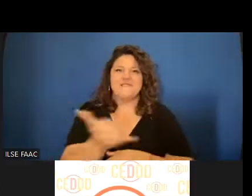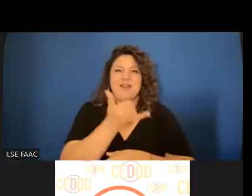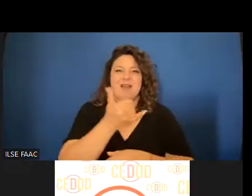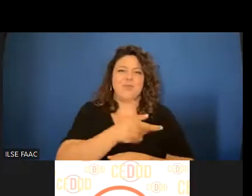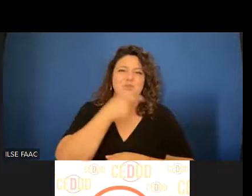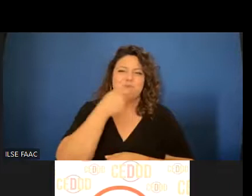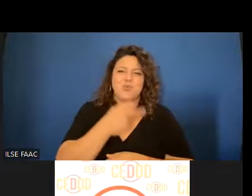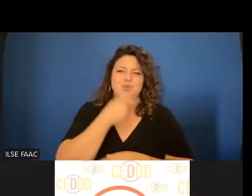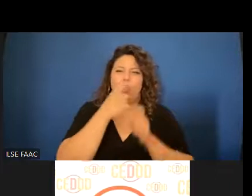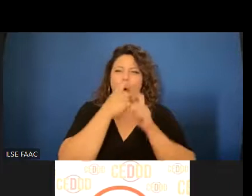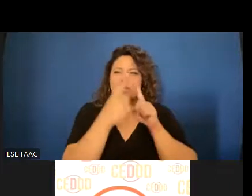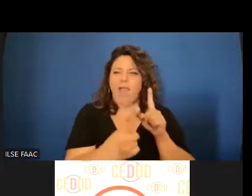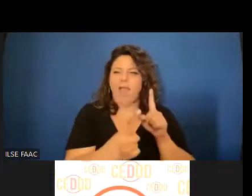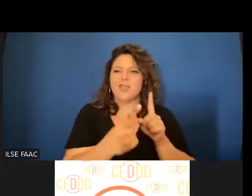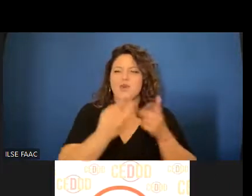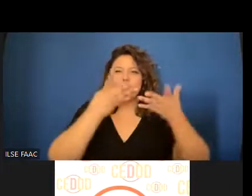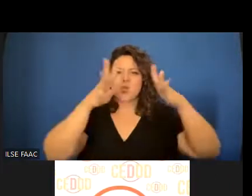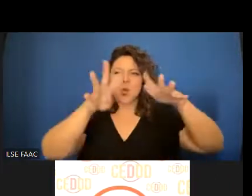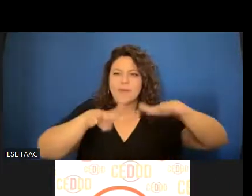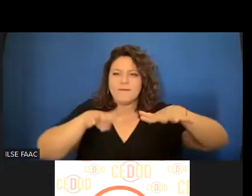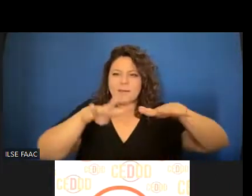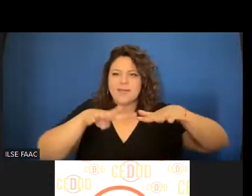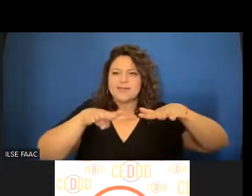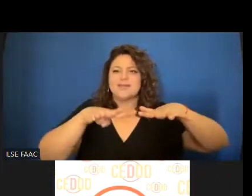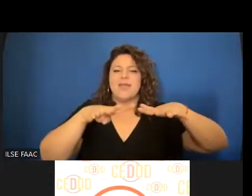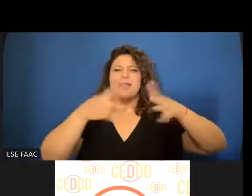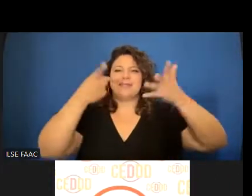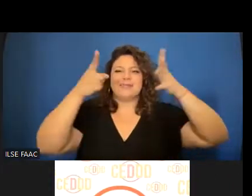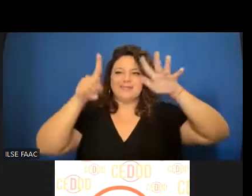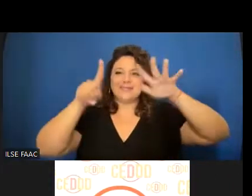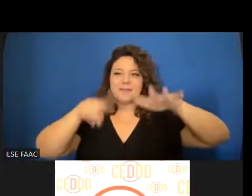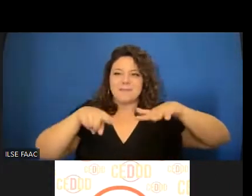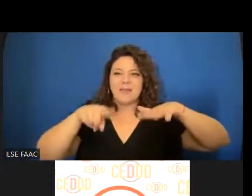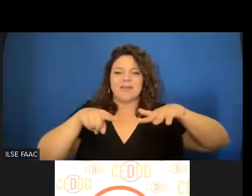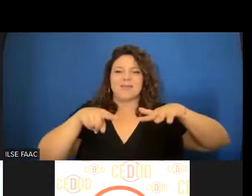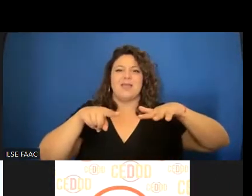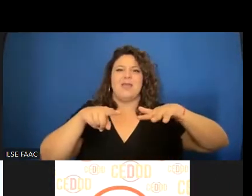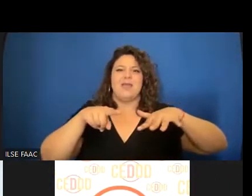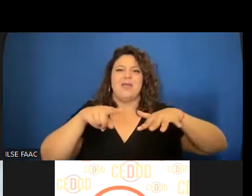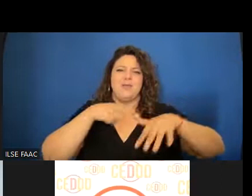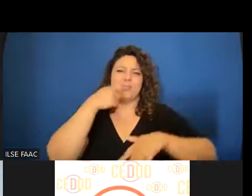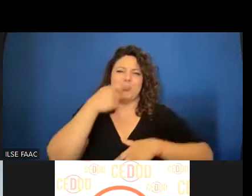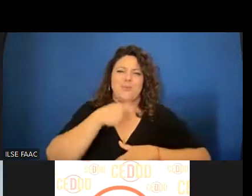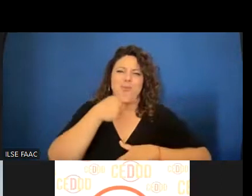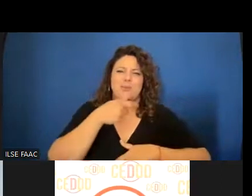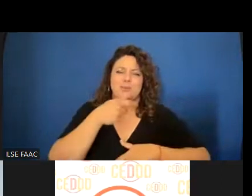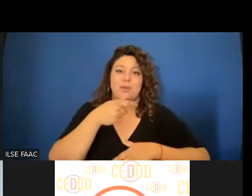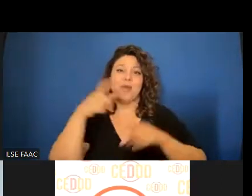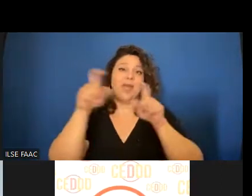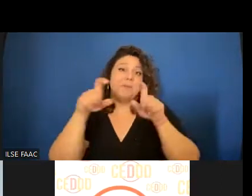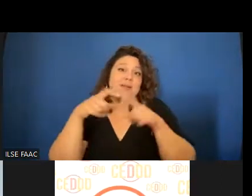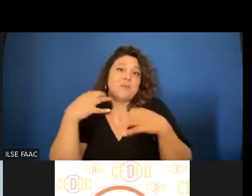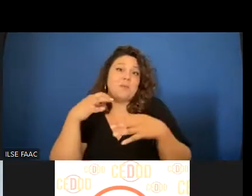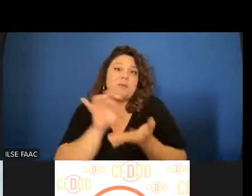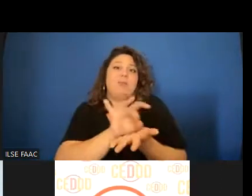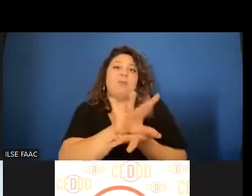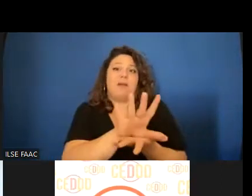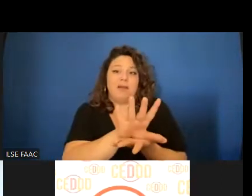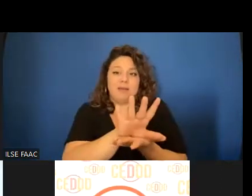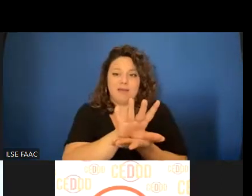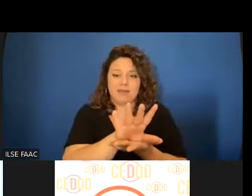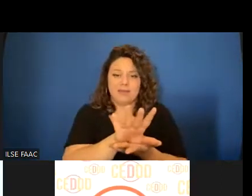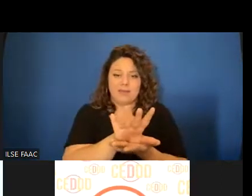el acceso al empleo, ¿no? Las personas con discapacidad, sabemos por un contexto, bueno, si nos fijamos